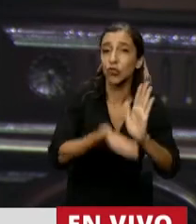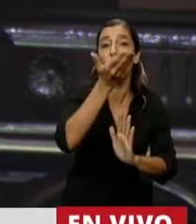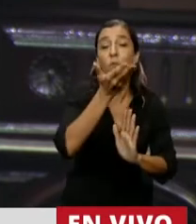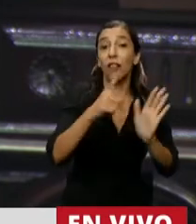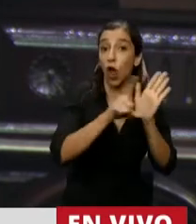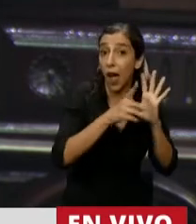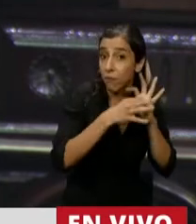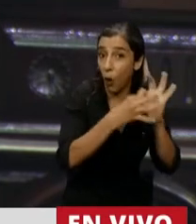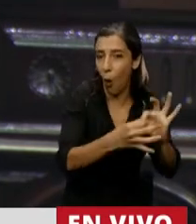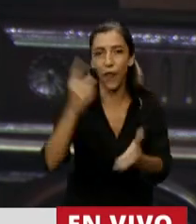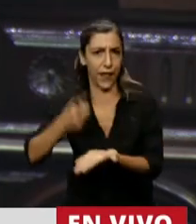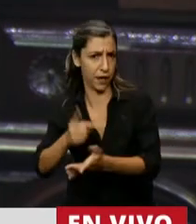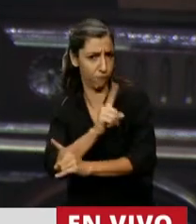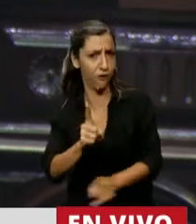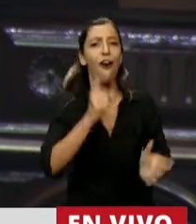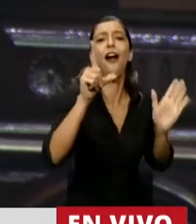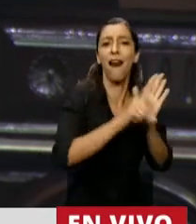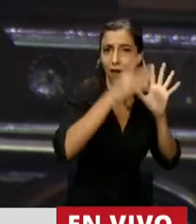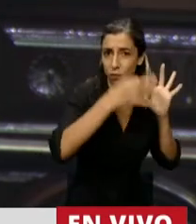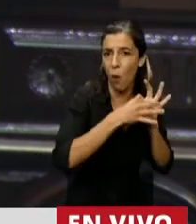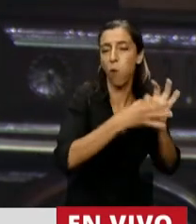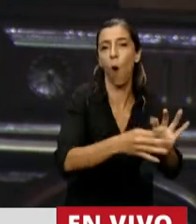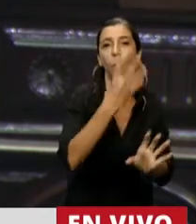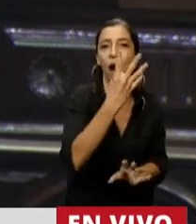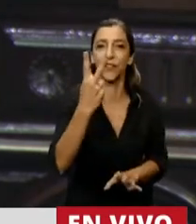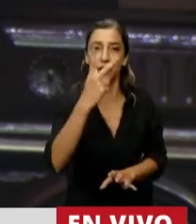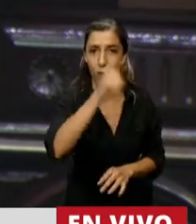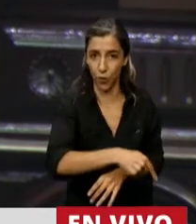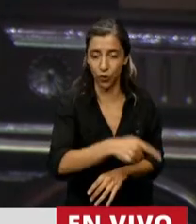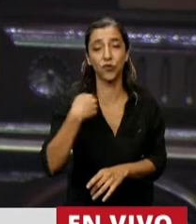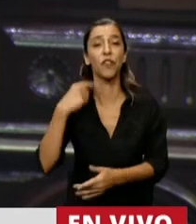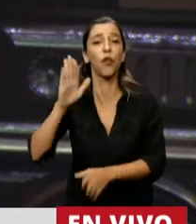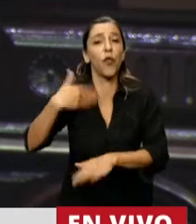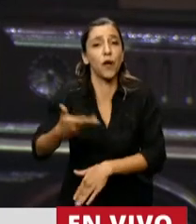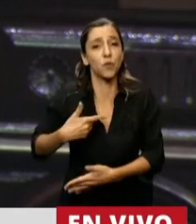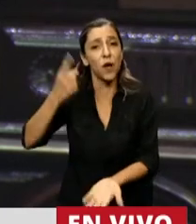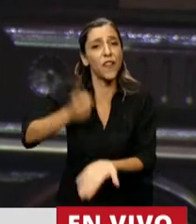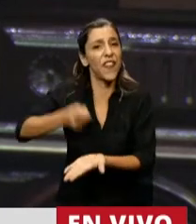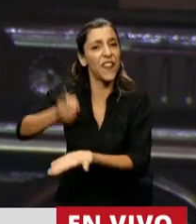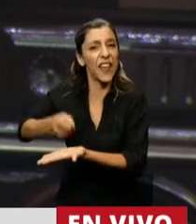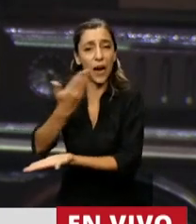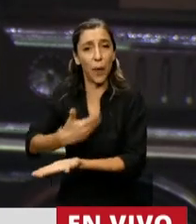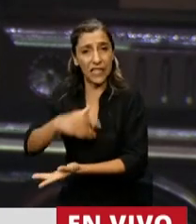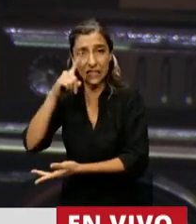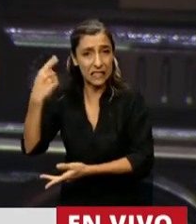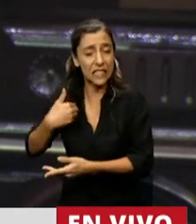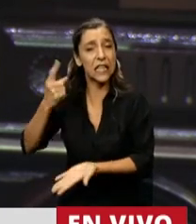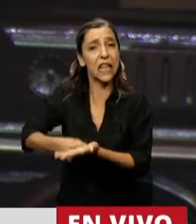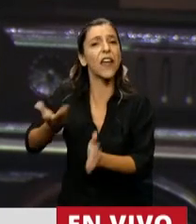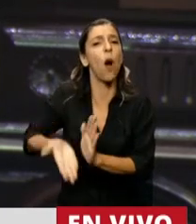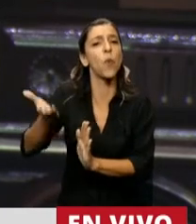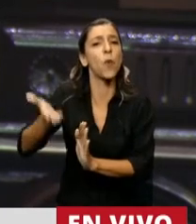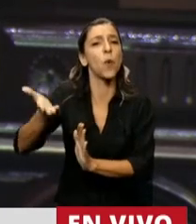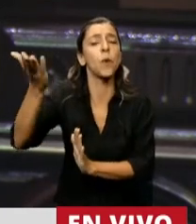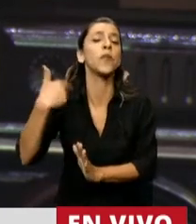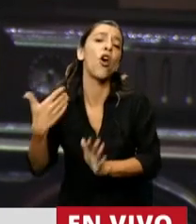decreto, del 42%. Con el aumento por decreto, los aumentos por decreto del presidente, recibieron un aumento,